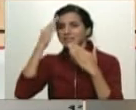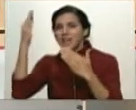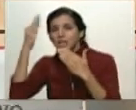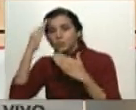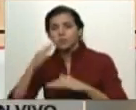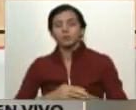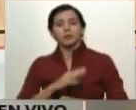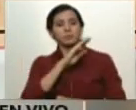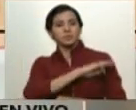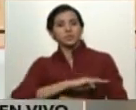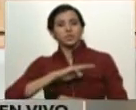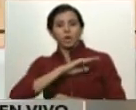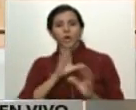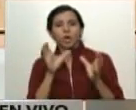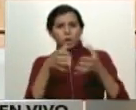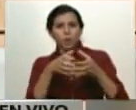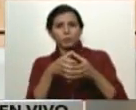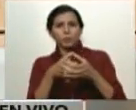la misión de UNASUR,